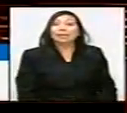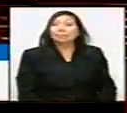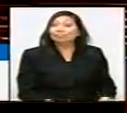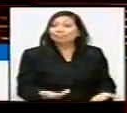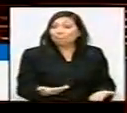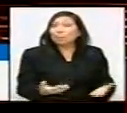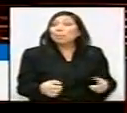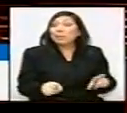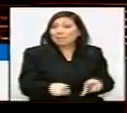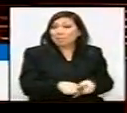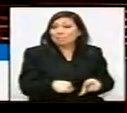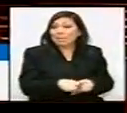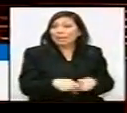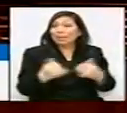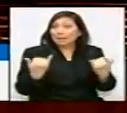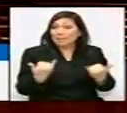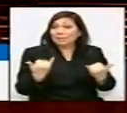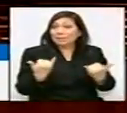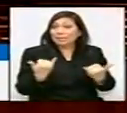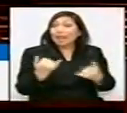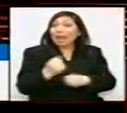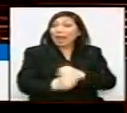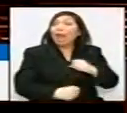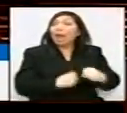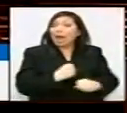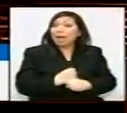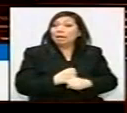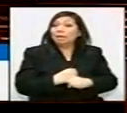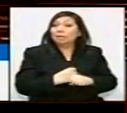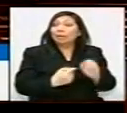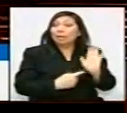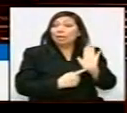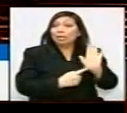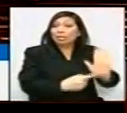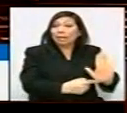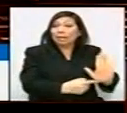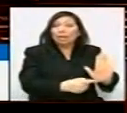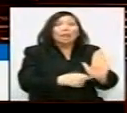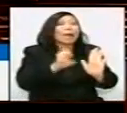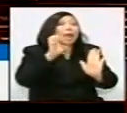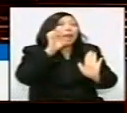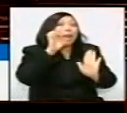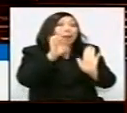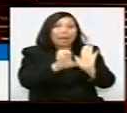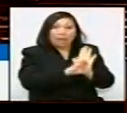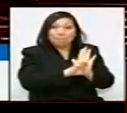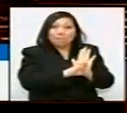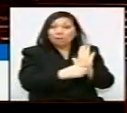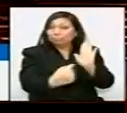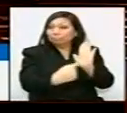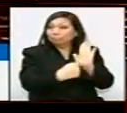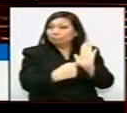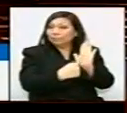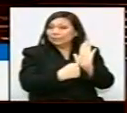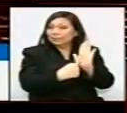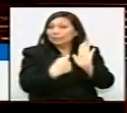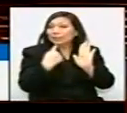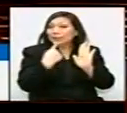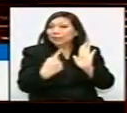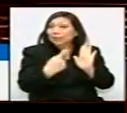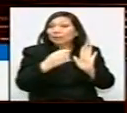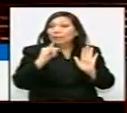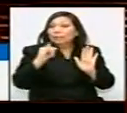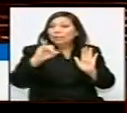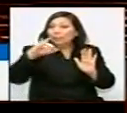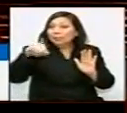Y en este año de gestión dimos el ejemplo al establecer la obligatoriedad de la declaración